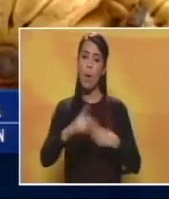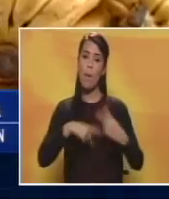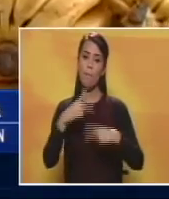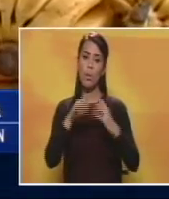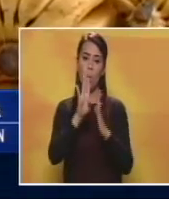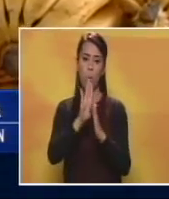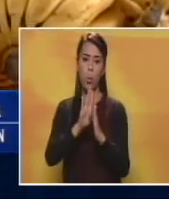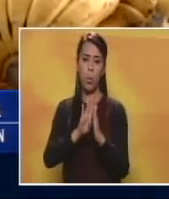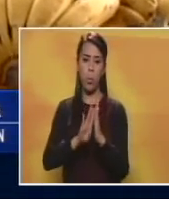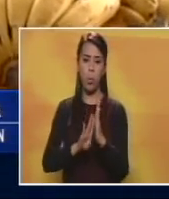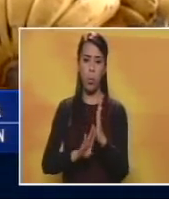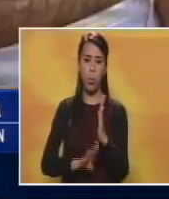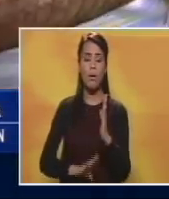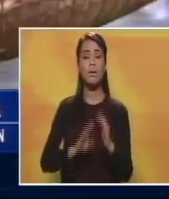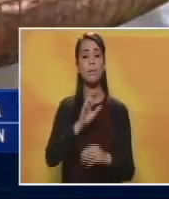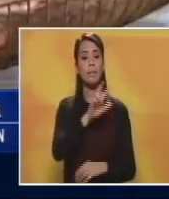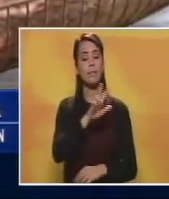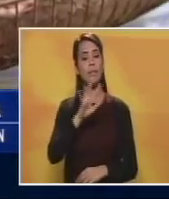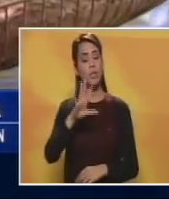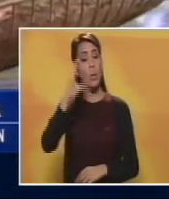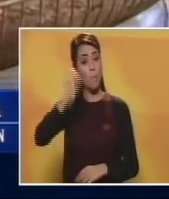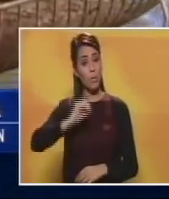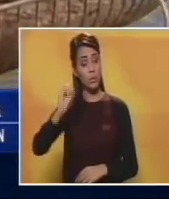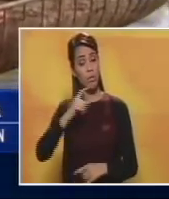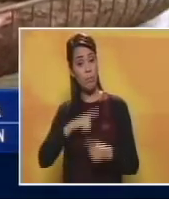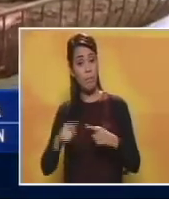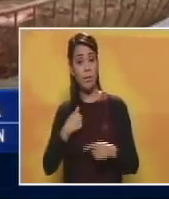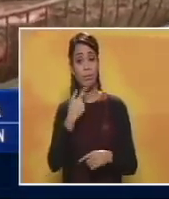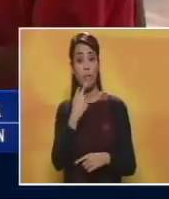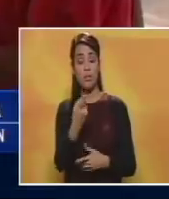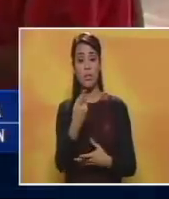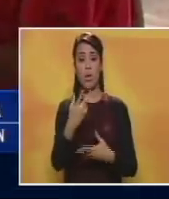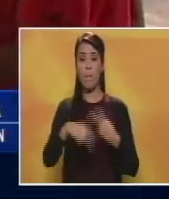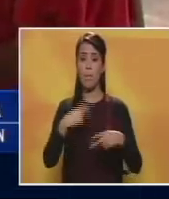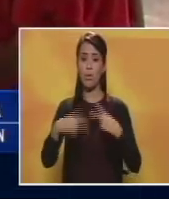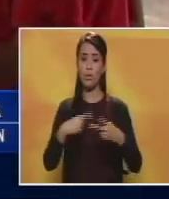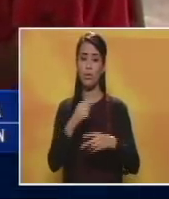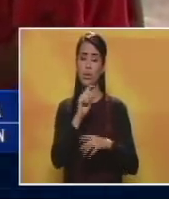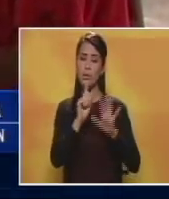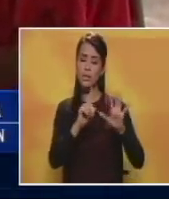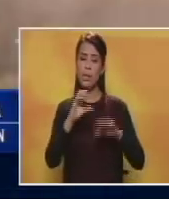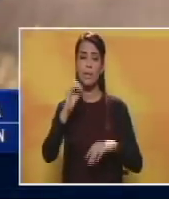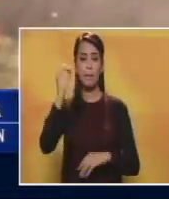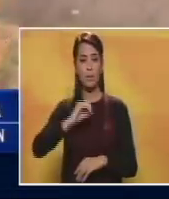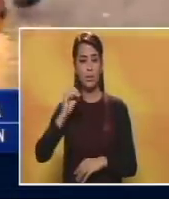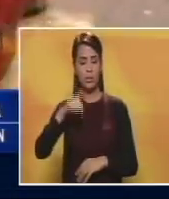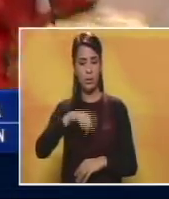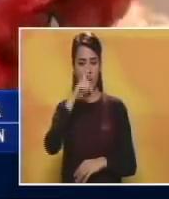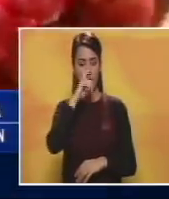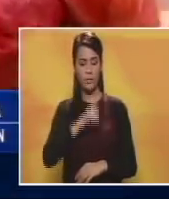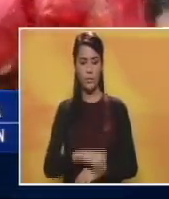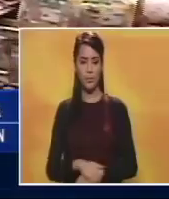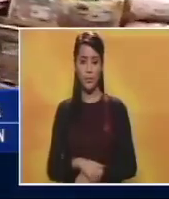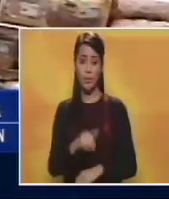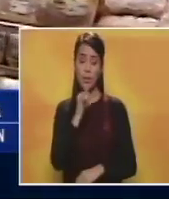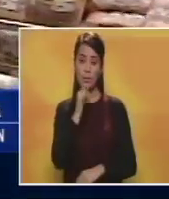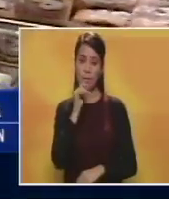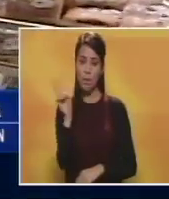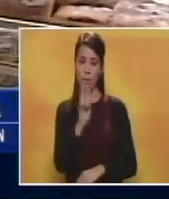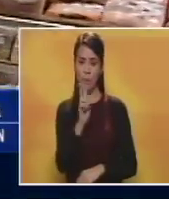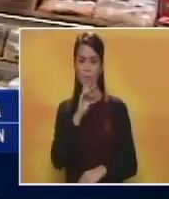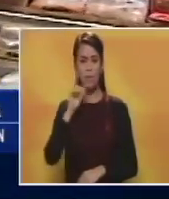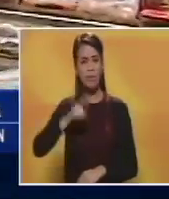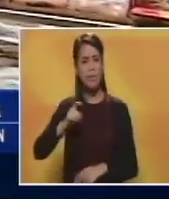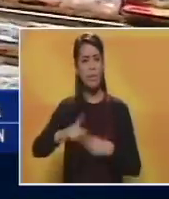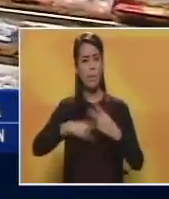ha disminuido hasta en un 35%, pero advirtió que la merma será de más del 60% este año. Enfatizó que Venezuela requiere